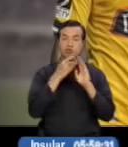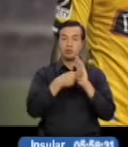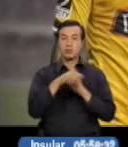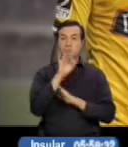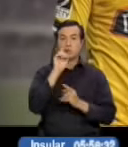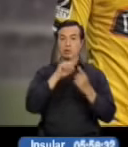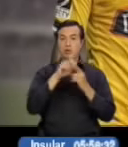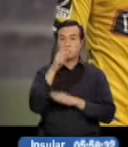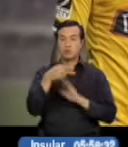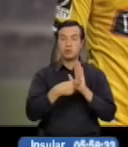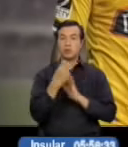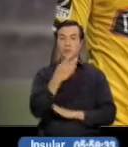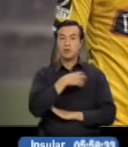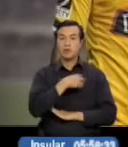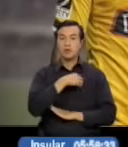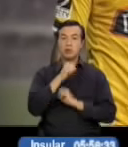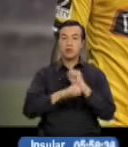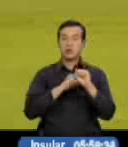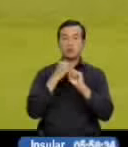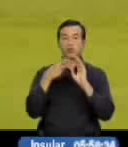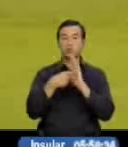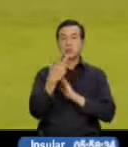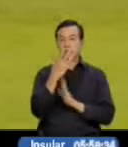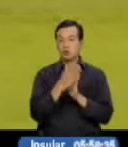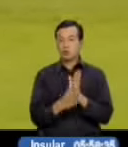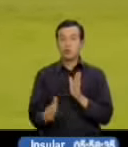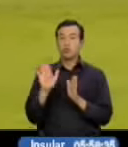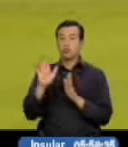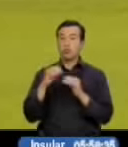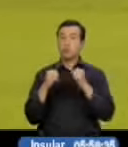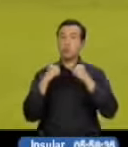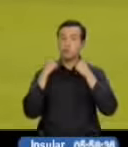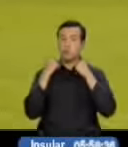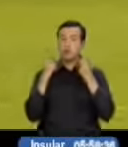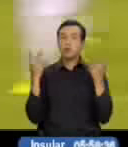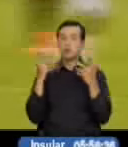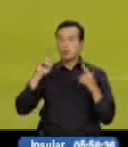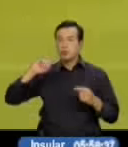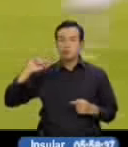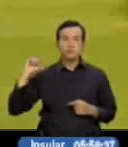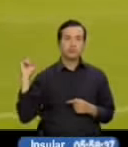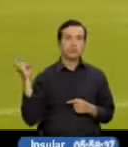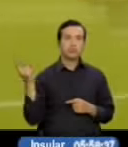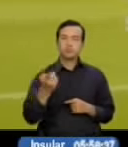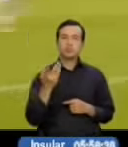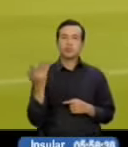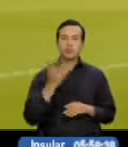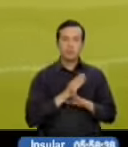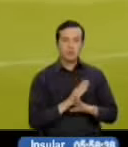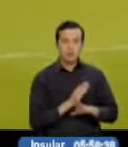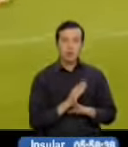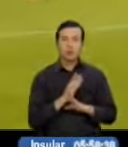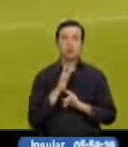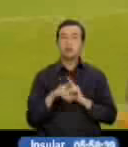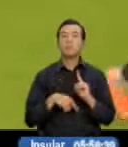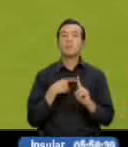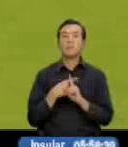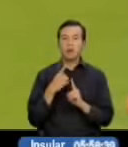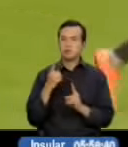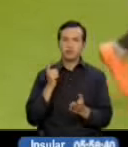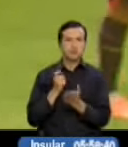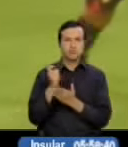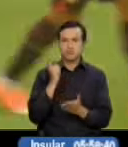2012 y Barcelona desde el 2013. Su principal fortaleza es el desdoble por la banda, donde no solo marca, sino además llega en